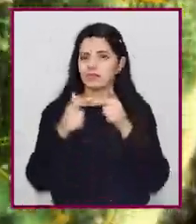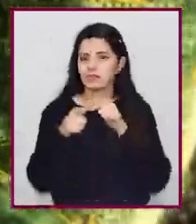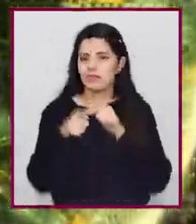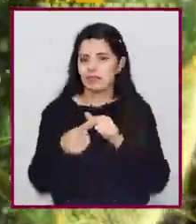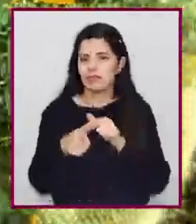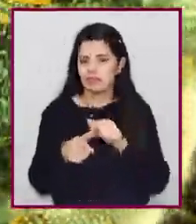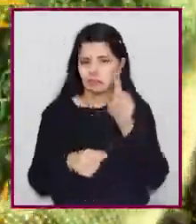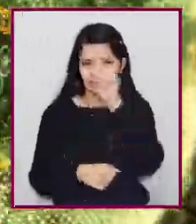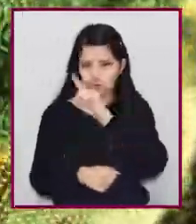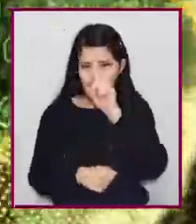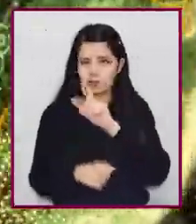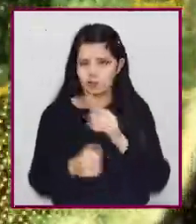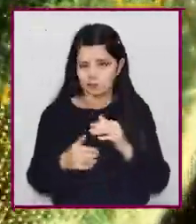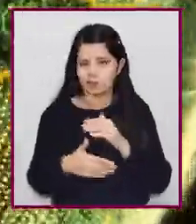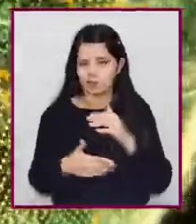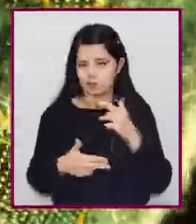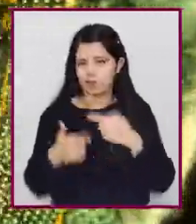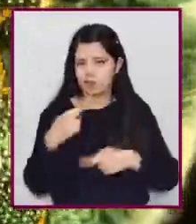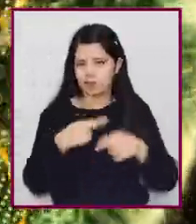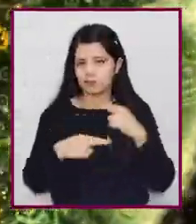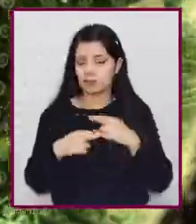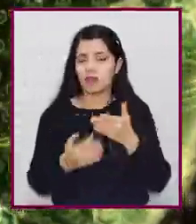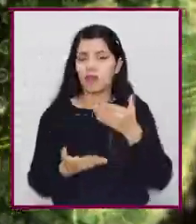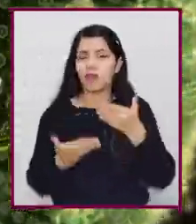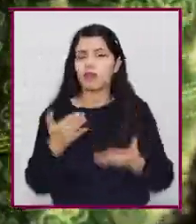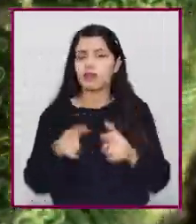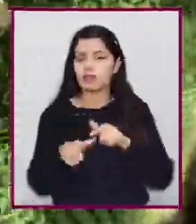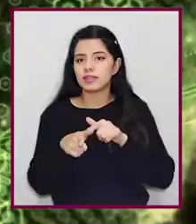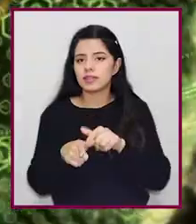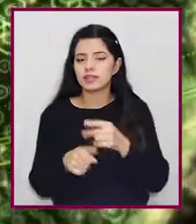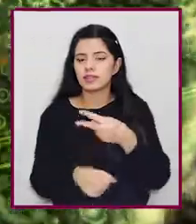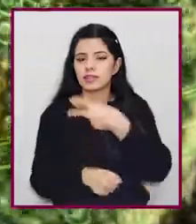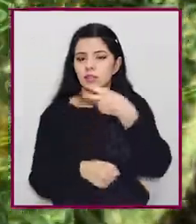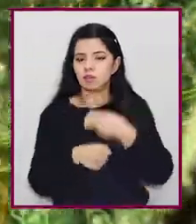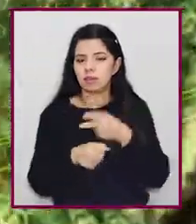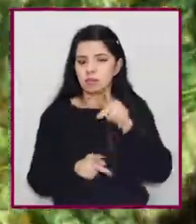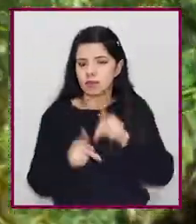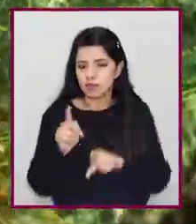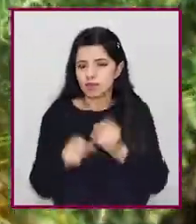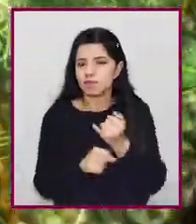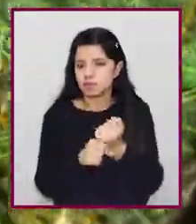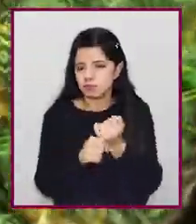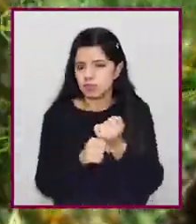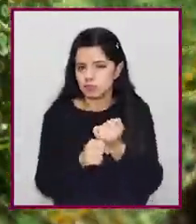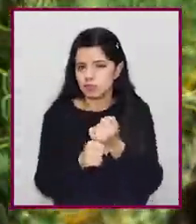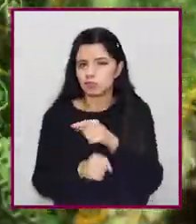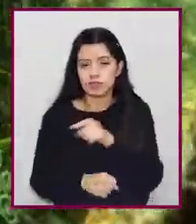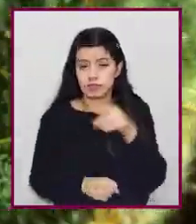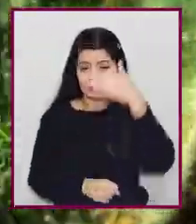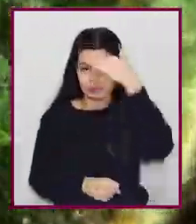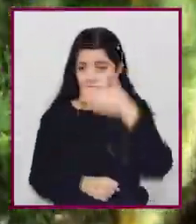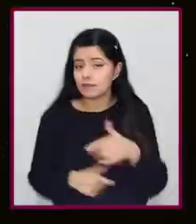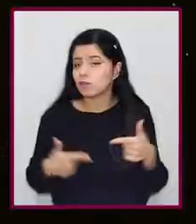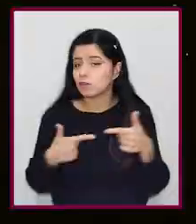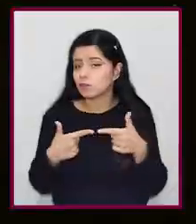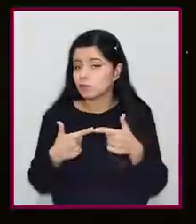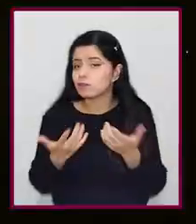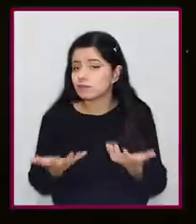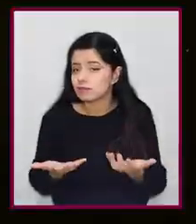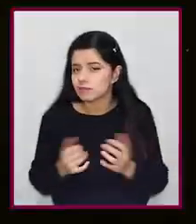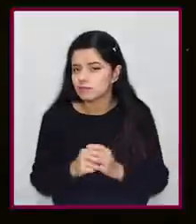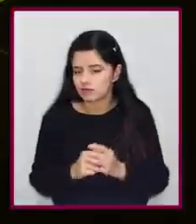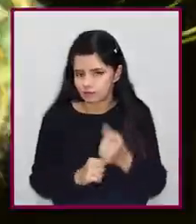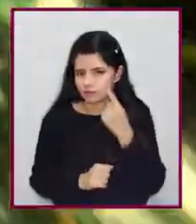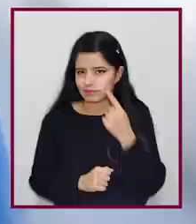nuestro tutorial más adelante, pero ahora seguimos con la segunda parte del reportaje. ¿Qué tanto saben sobre Google? Echemos